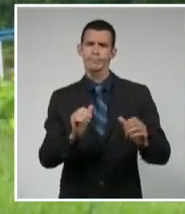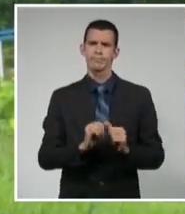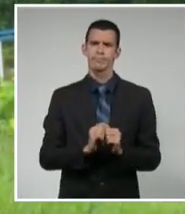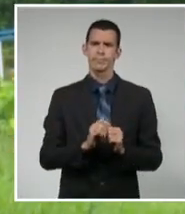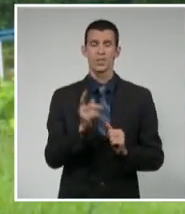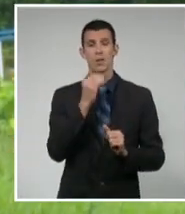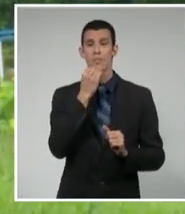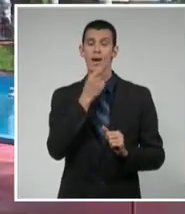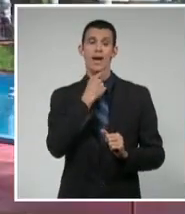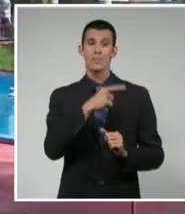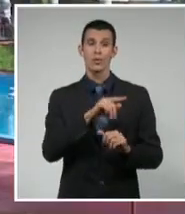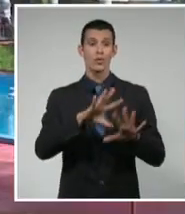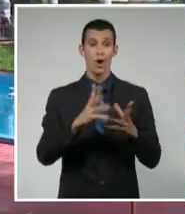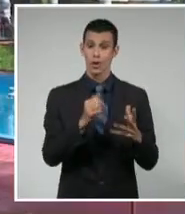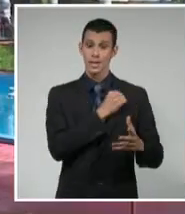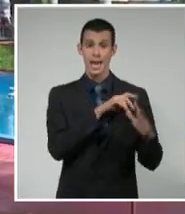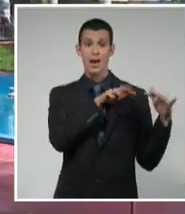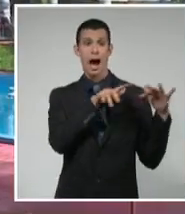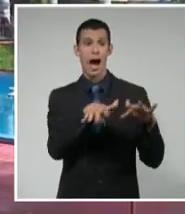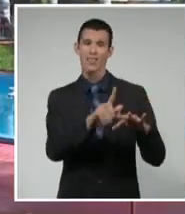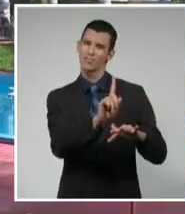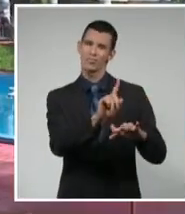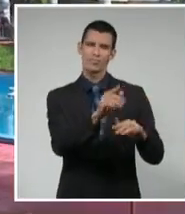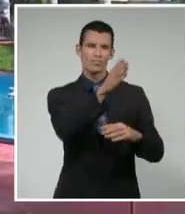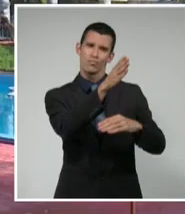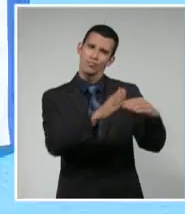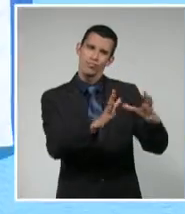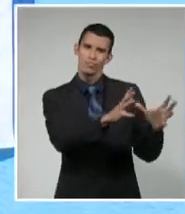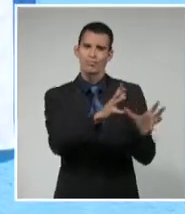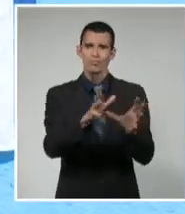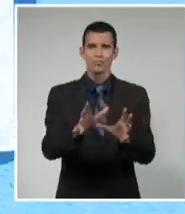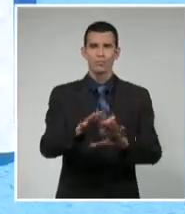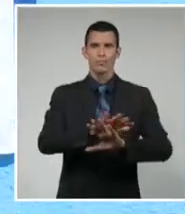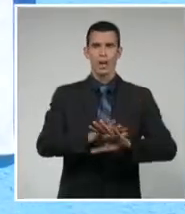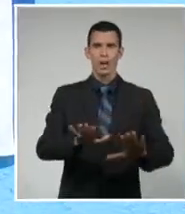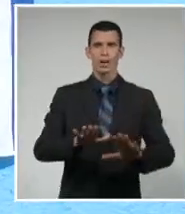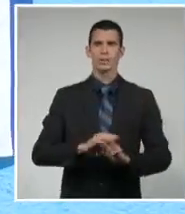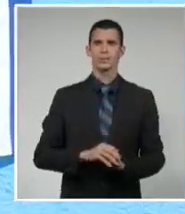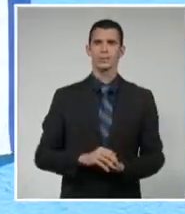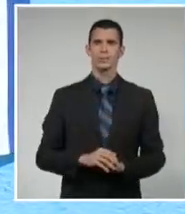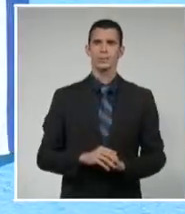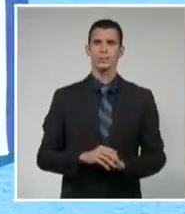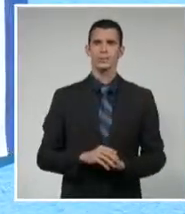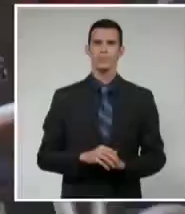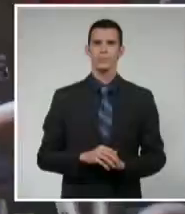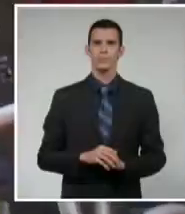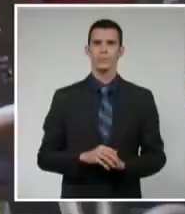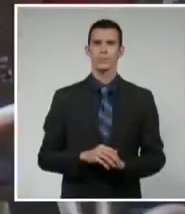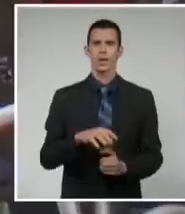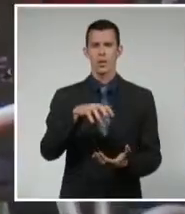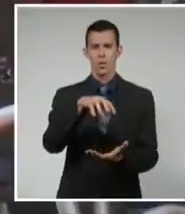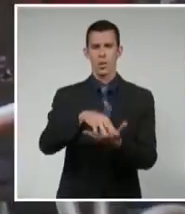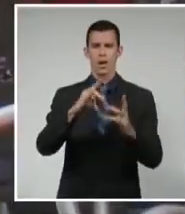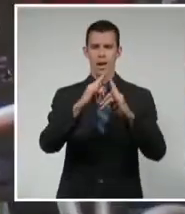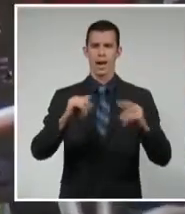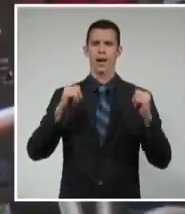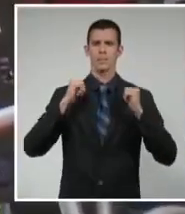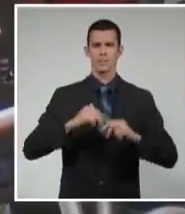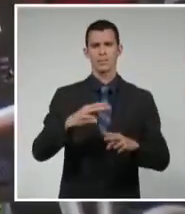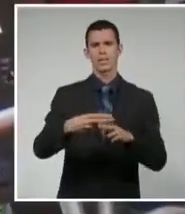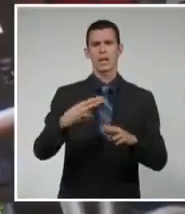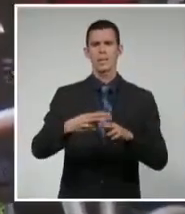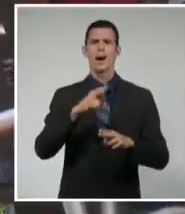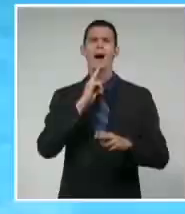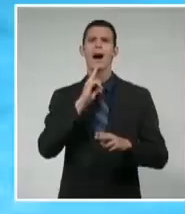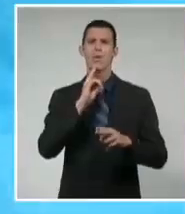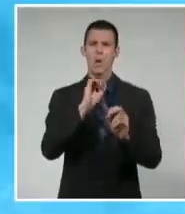los clientes de nuestra provincia. La Villa Internacional Aguas Claras despidió el verano con servicios que los visitantes agradecen. Aunque fue el primer